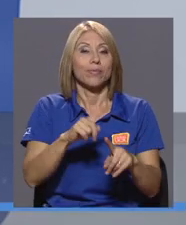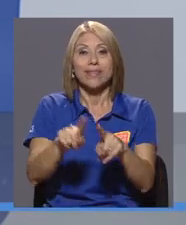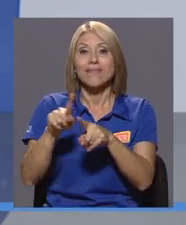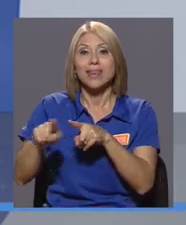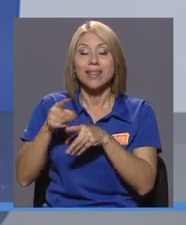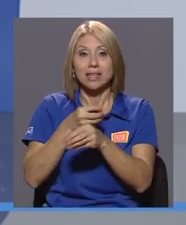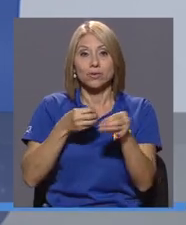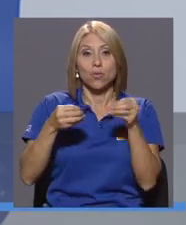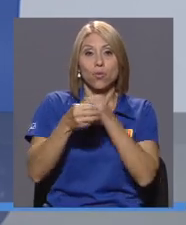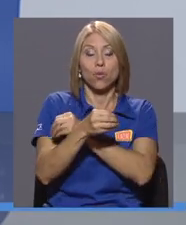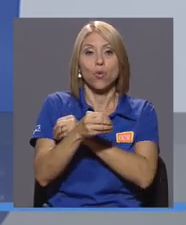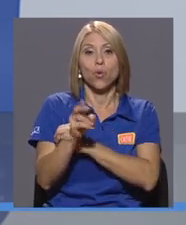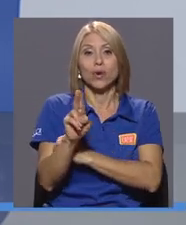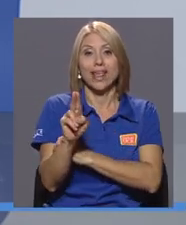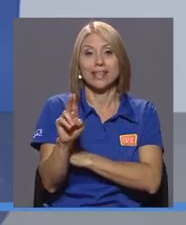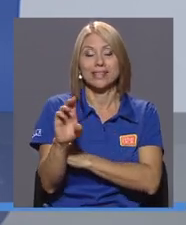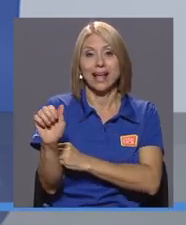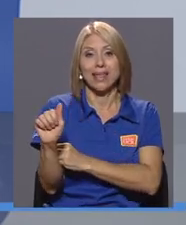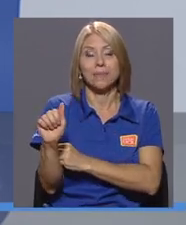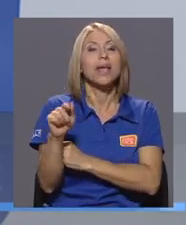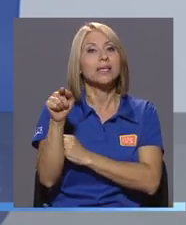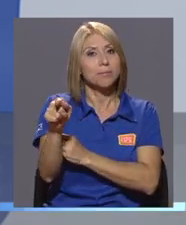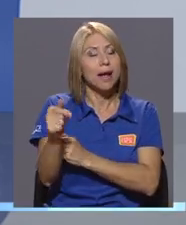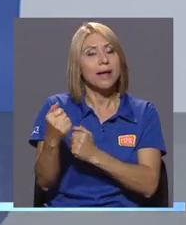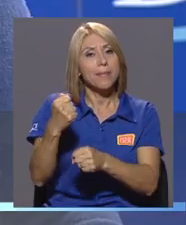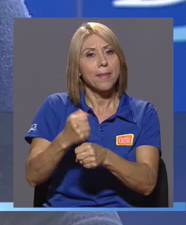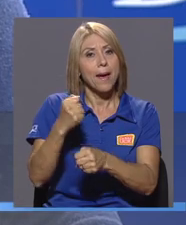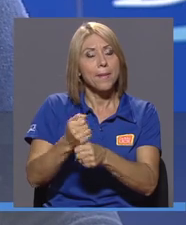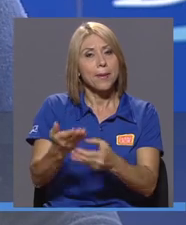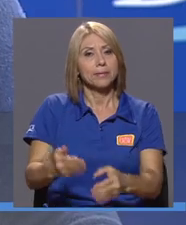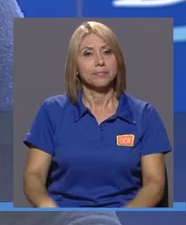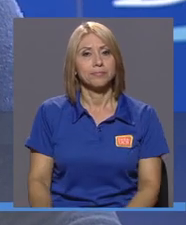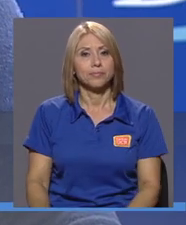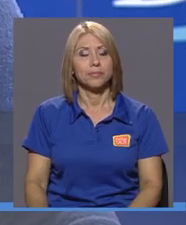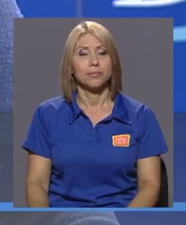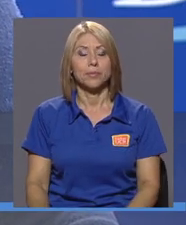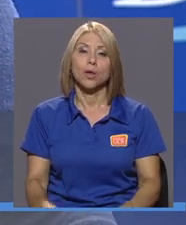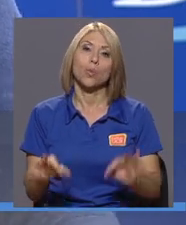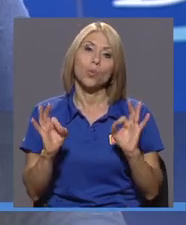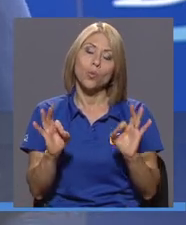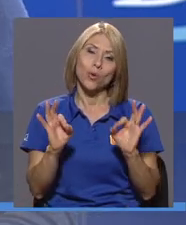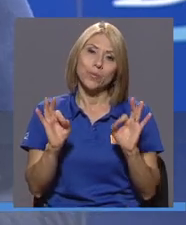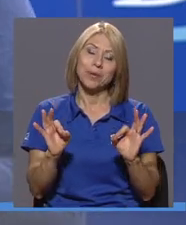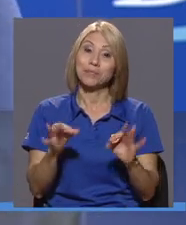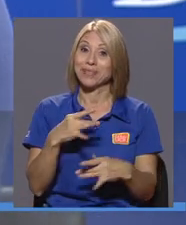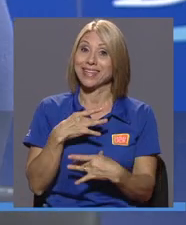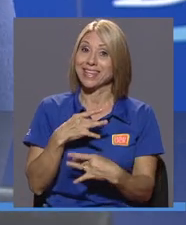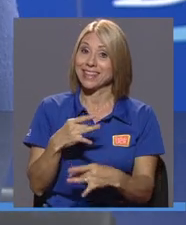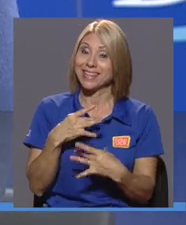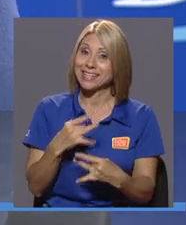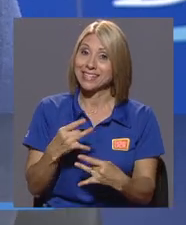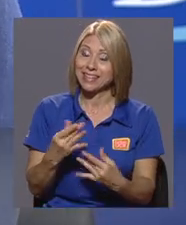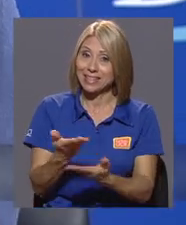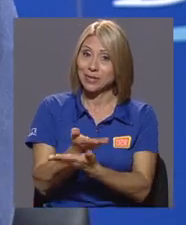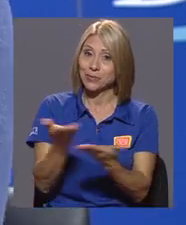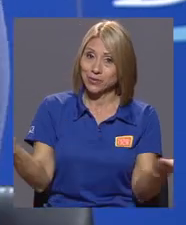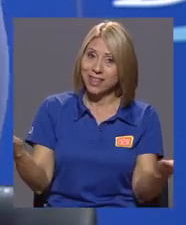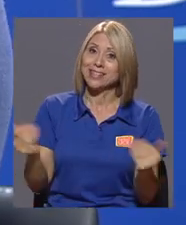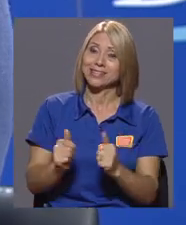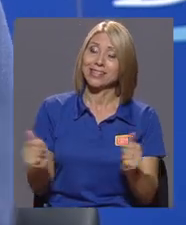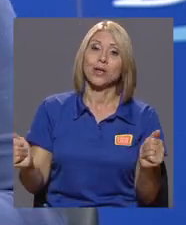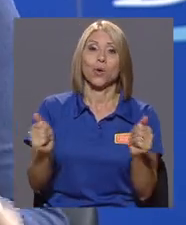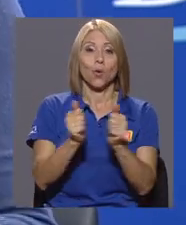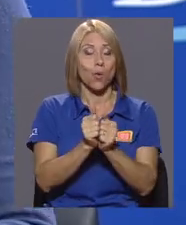unidades académicas vamos a aportar en este en este tema muy bien interesante qué es